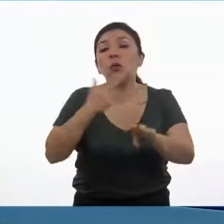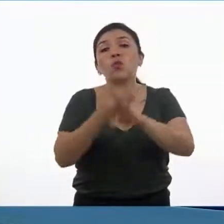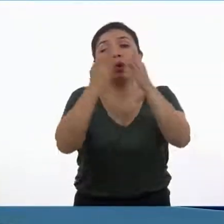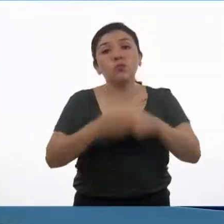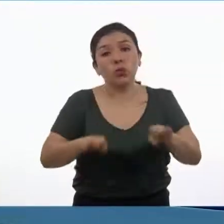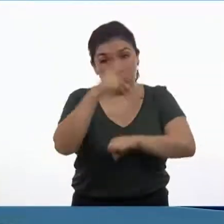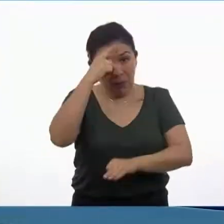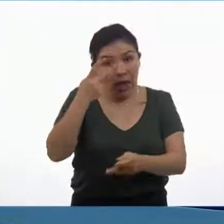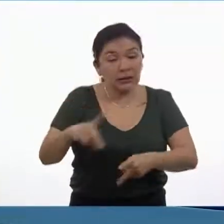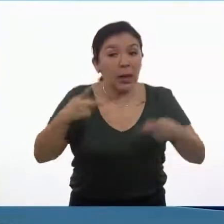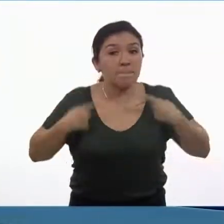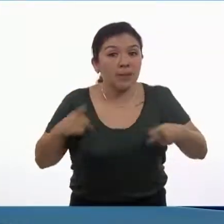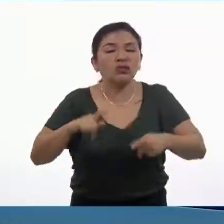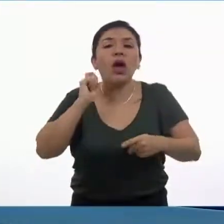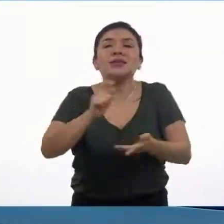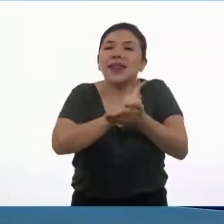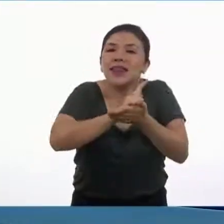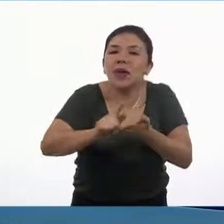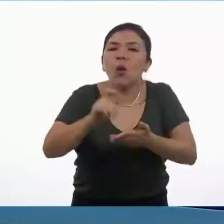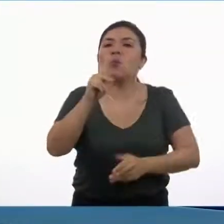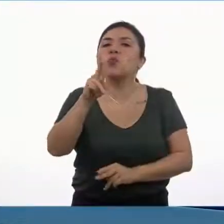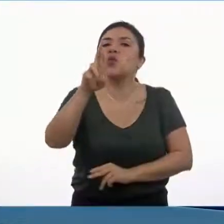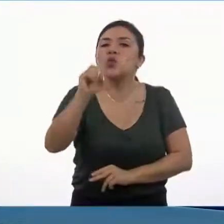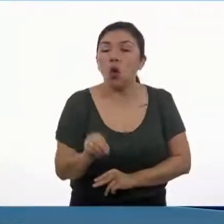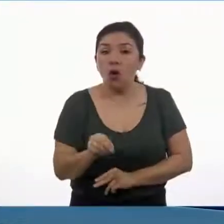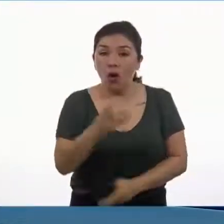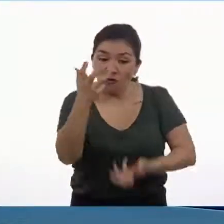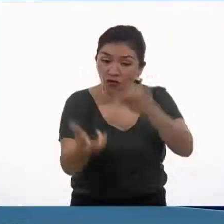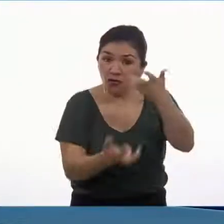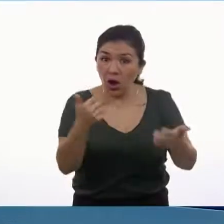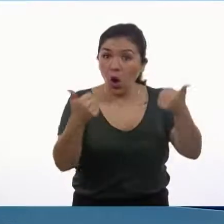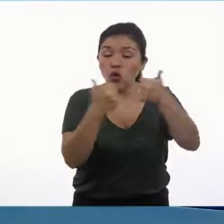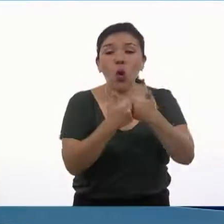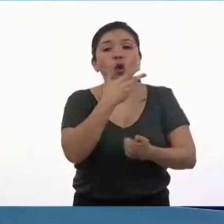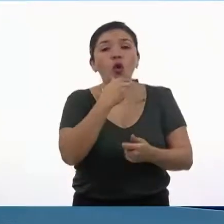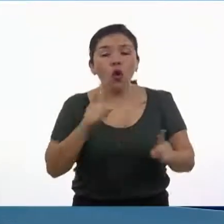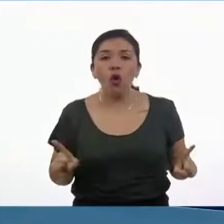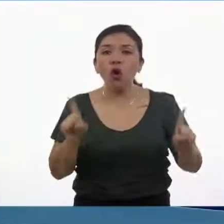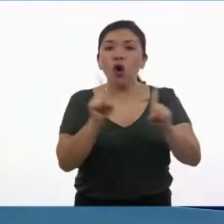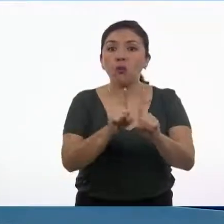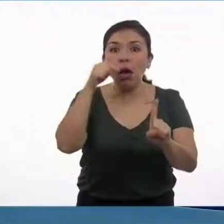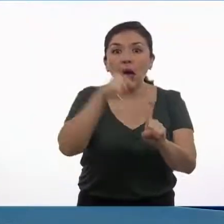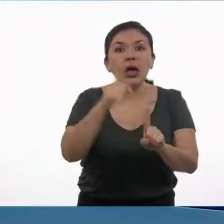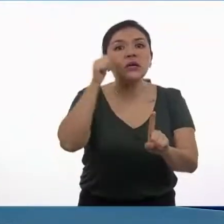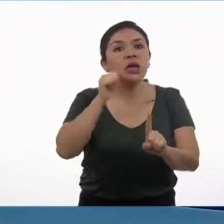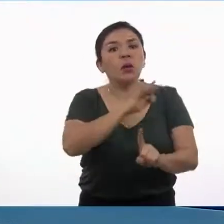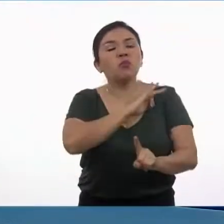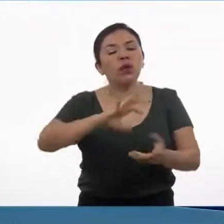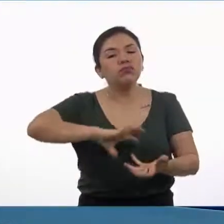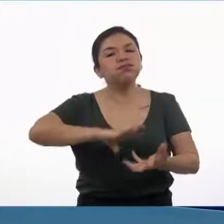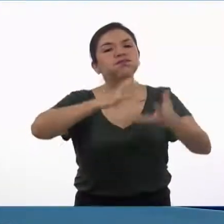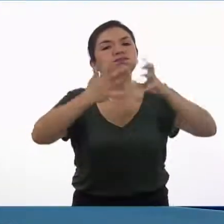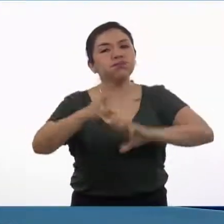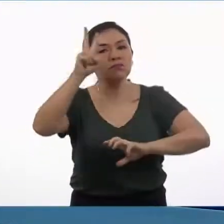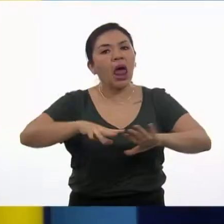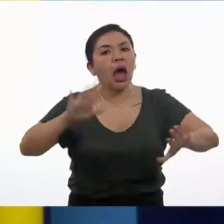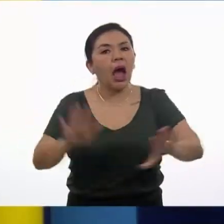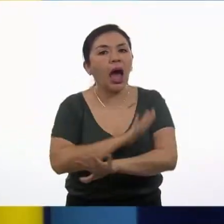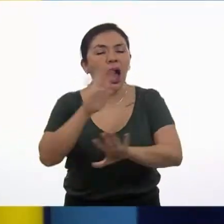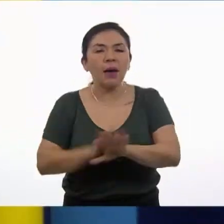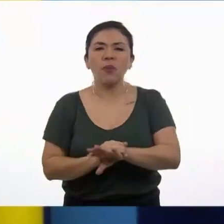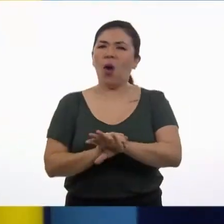ellos, pues significa pureza. El fuego siempre al lado del hombre, otro elemento que le permitió evolucionar. Entonces